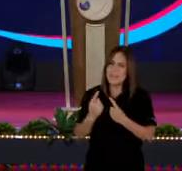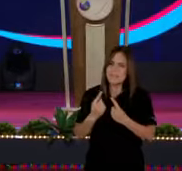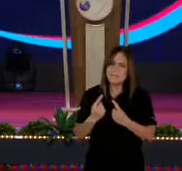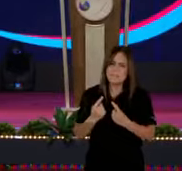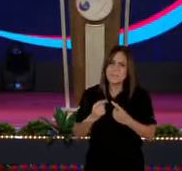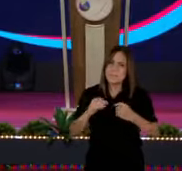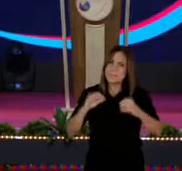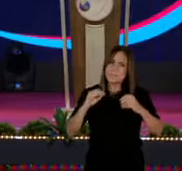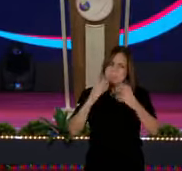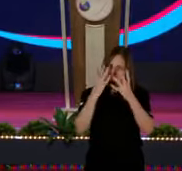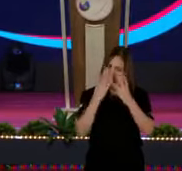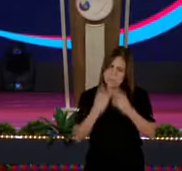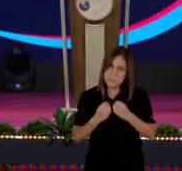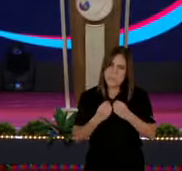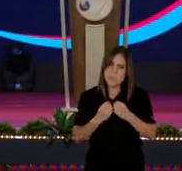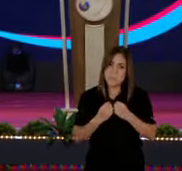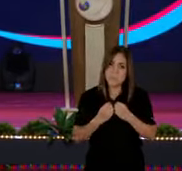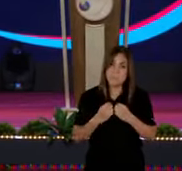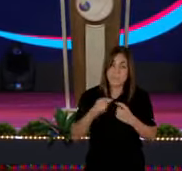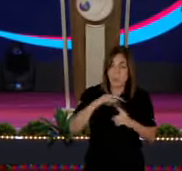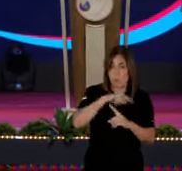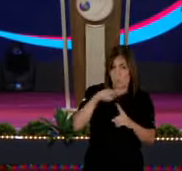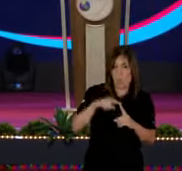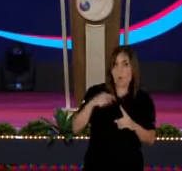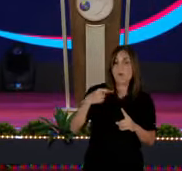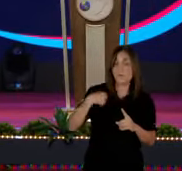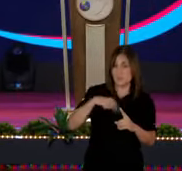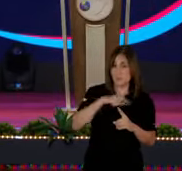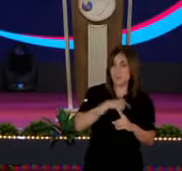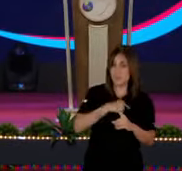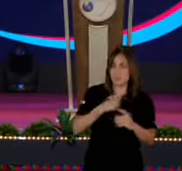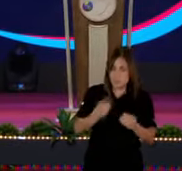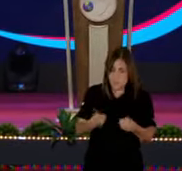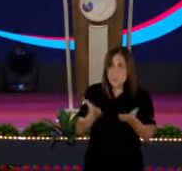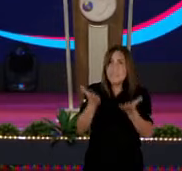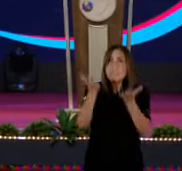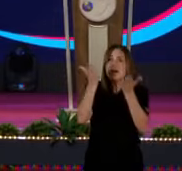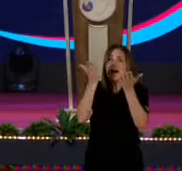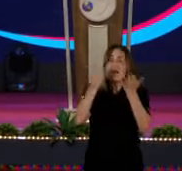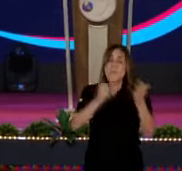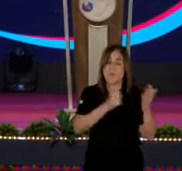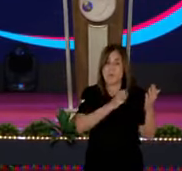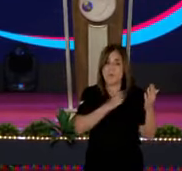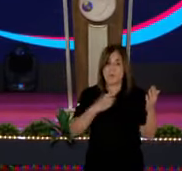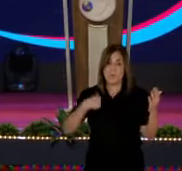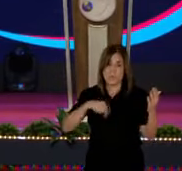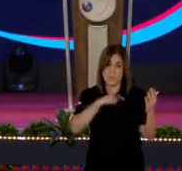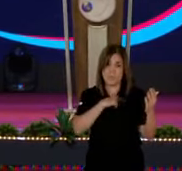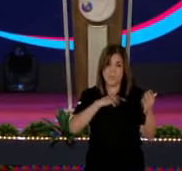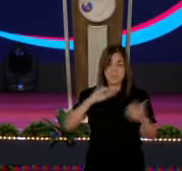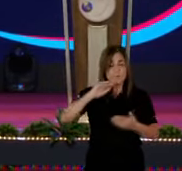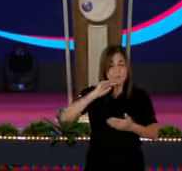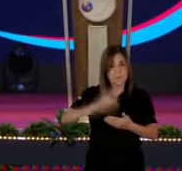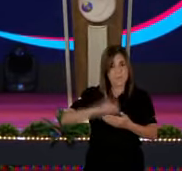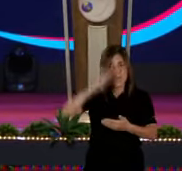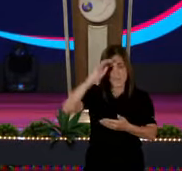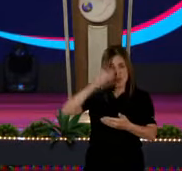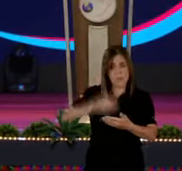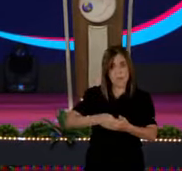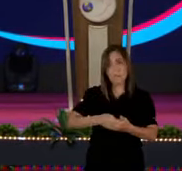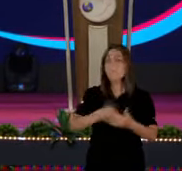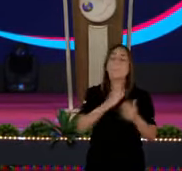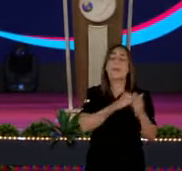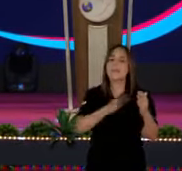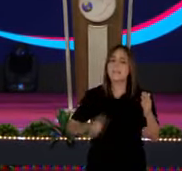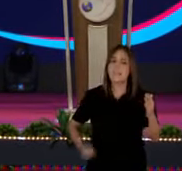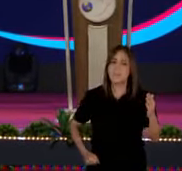niños al Señor, se está haciendo un compromiso de que estos niños van a ser enseñados y levantados en el